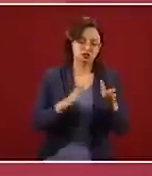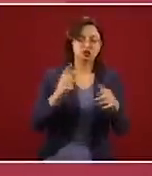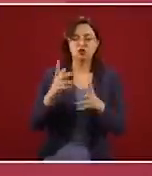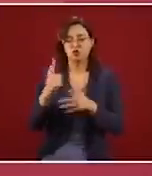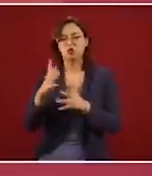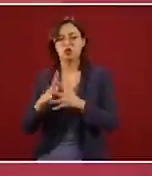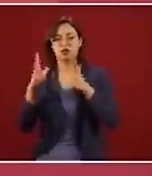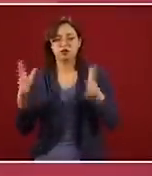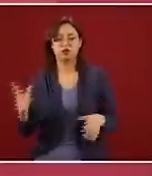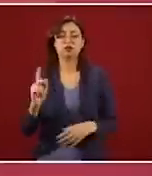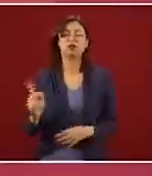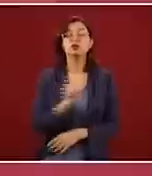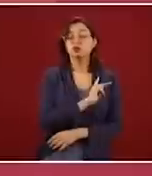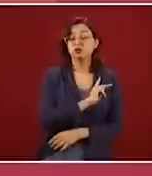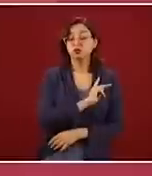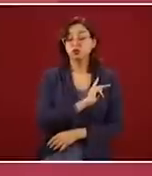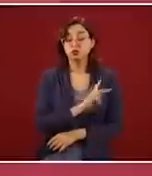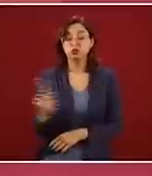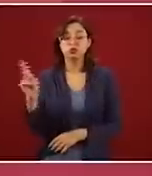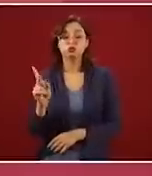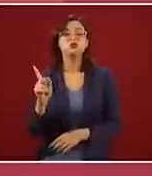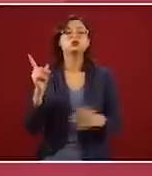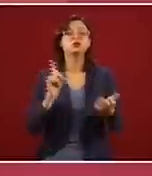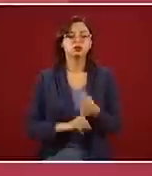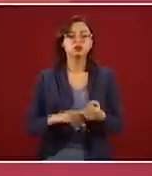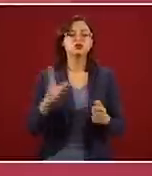prácticamente todos, hay albergues